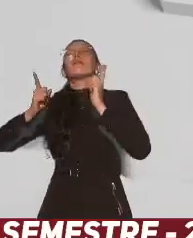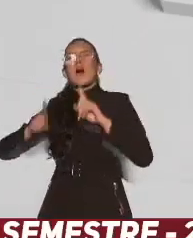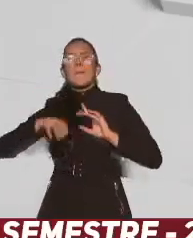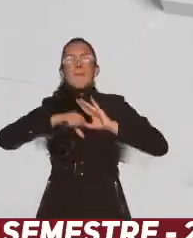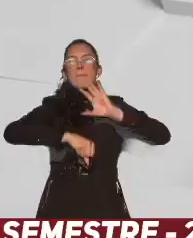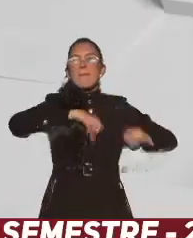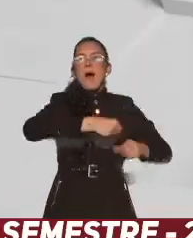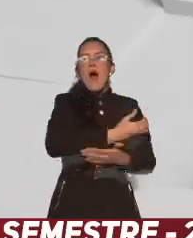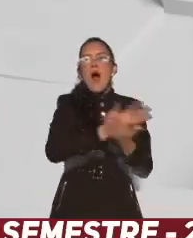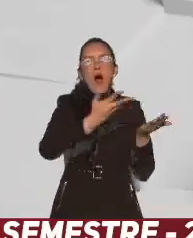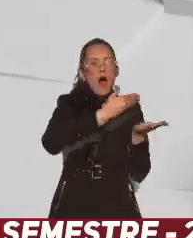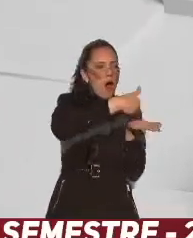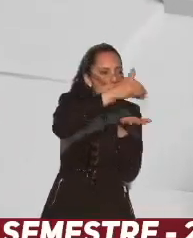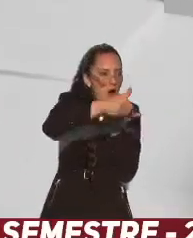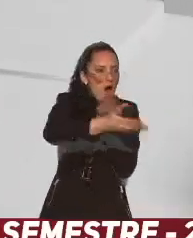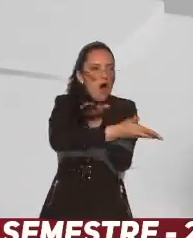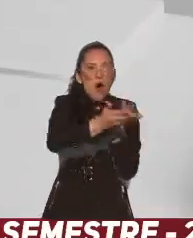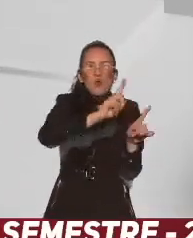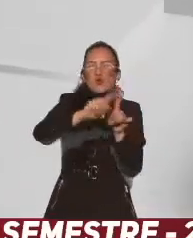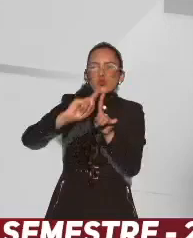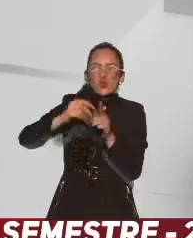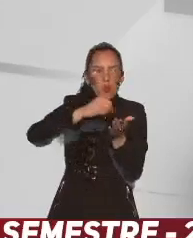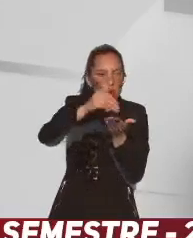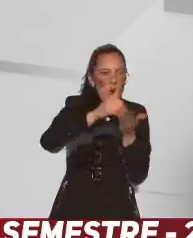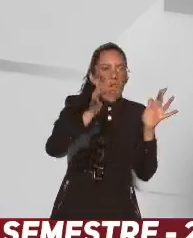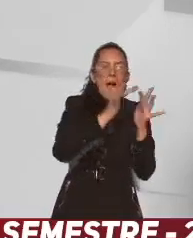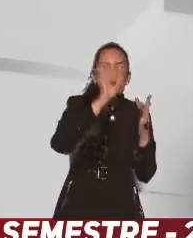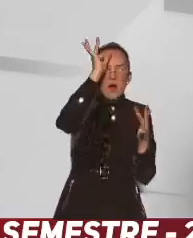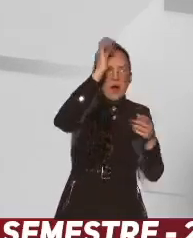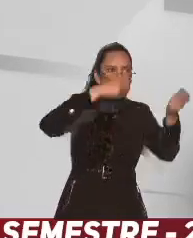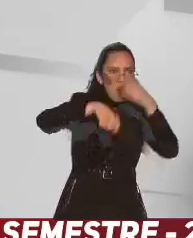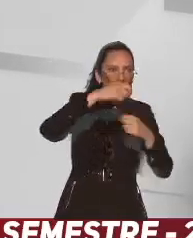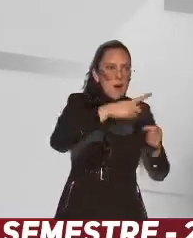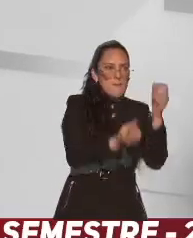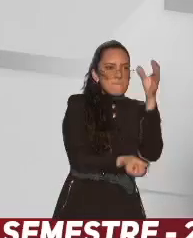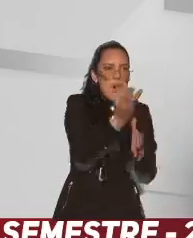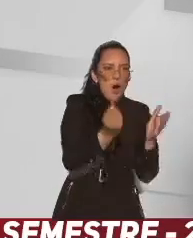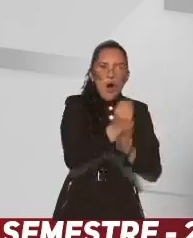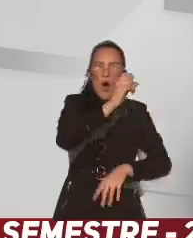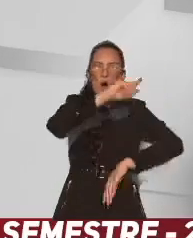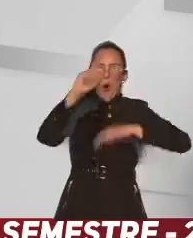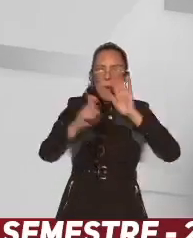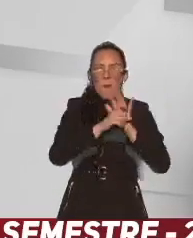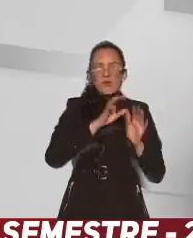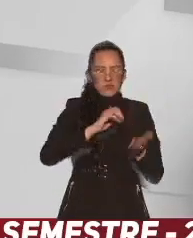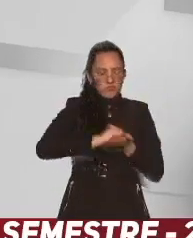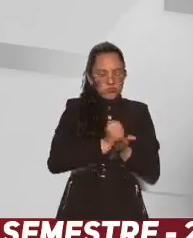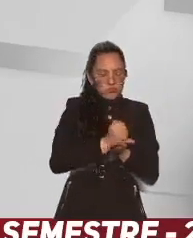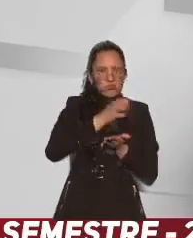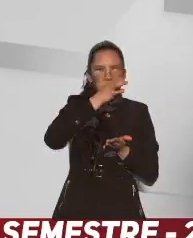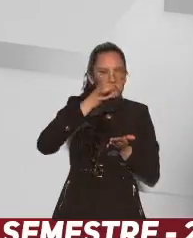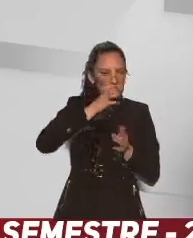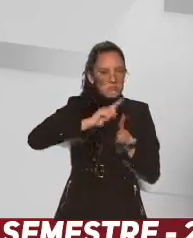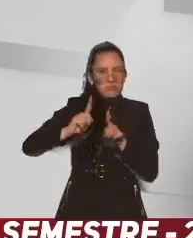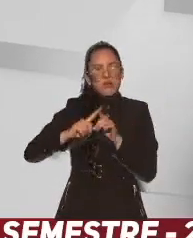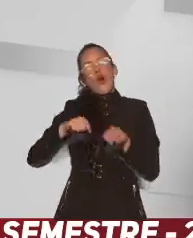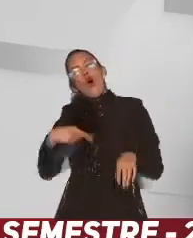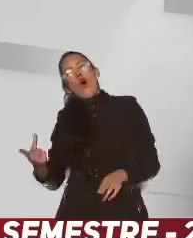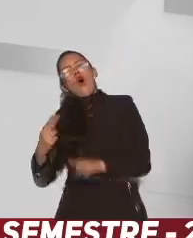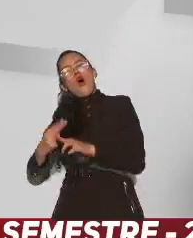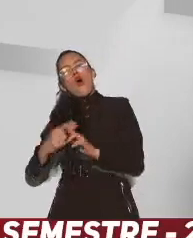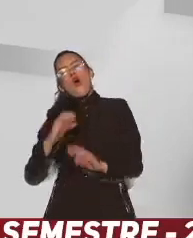emplean en actividades de narcotráfico, producción de pasta base de coca y clorhidrato de cocaína por un valor